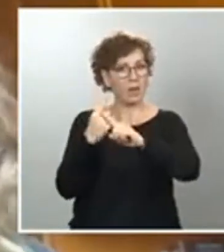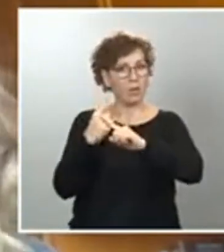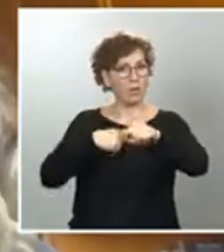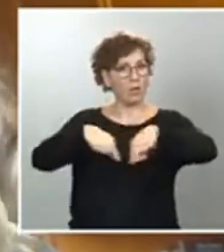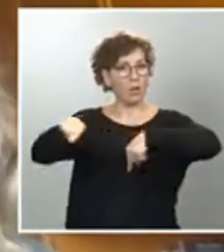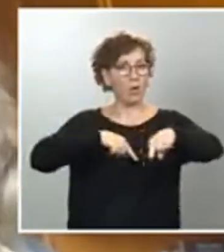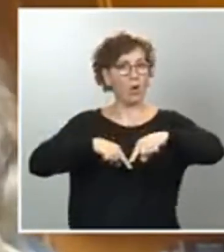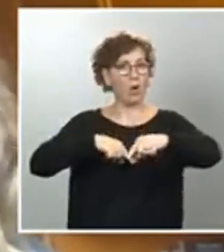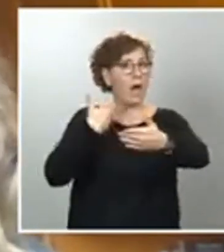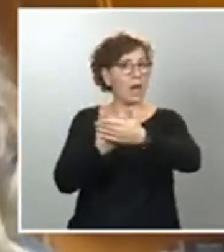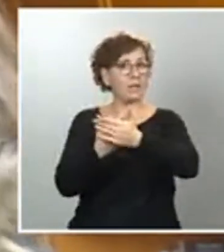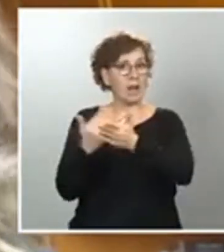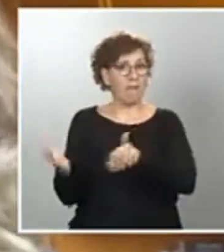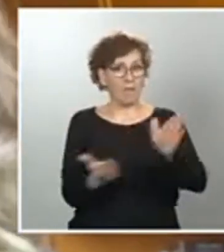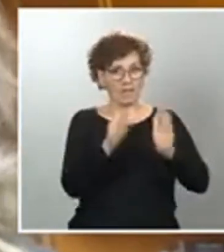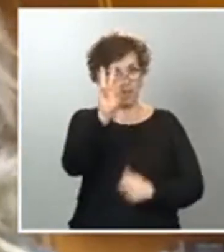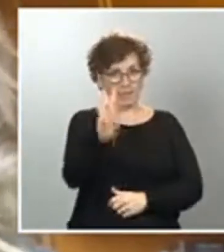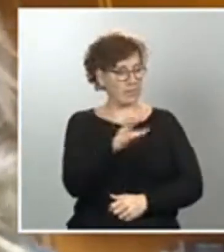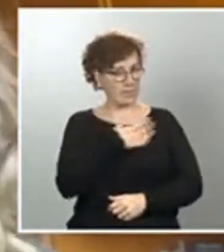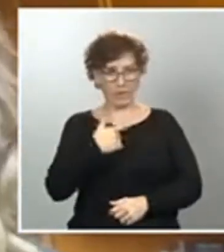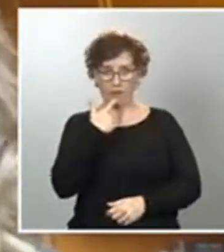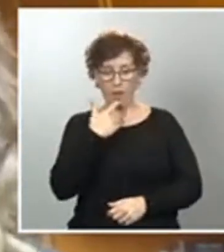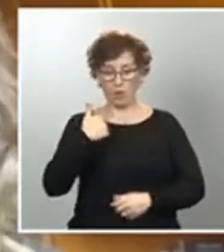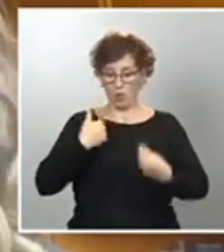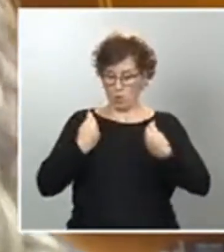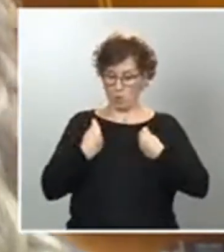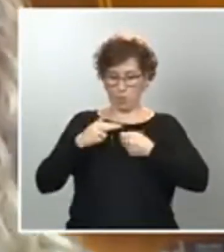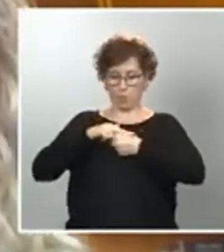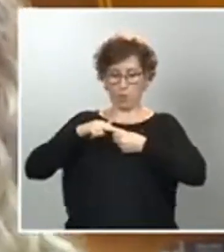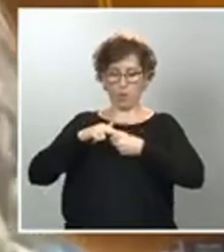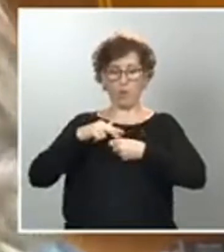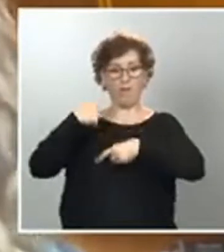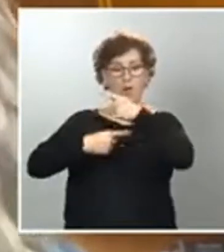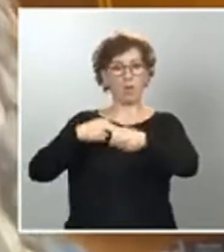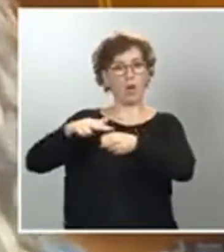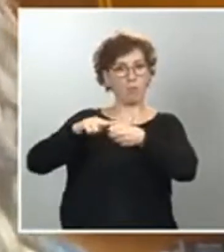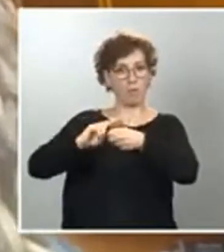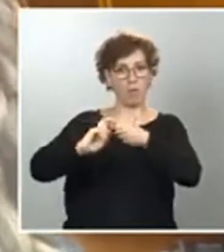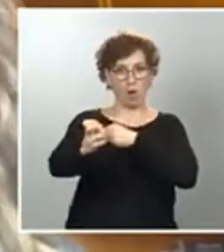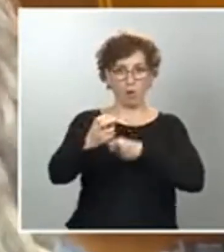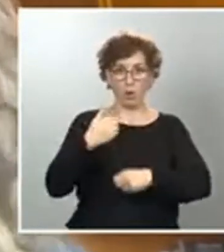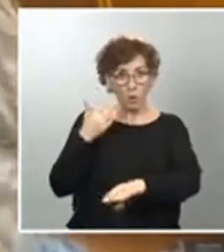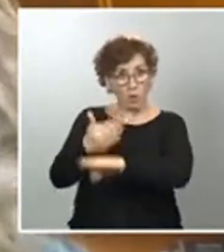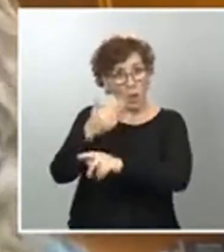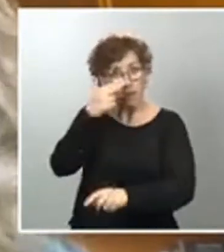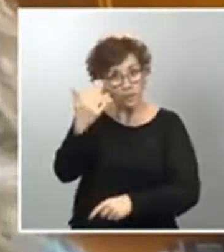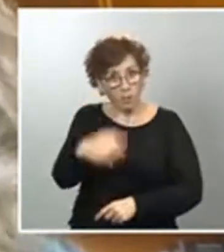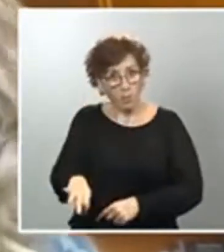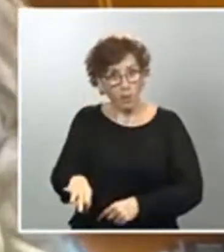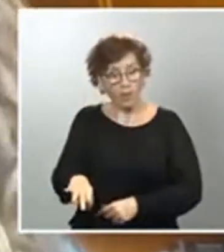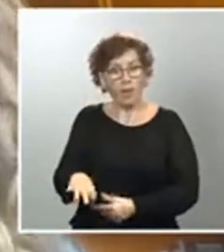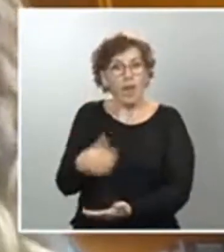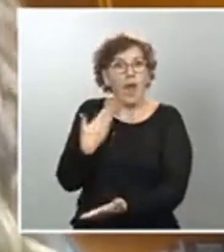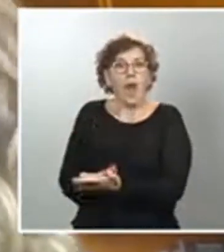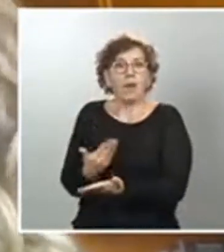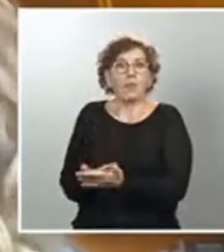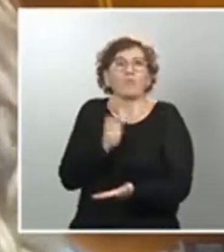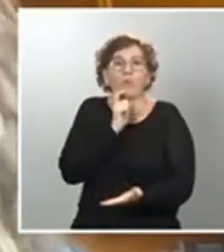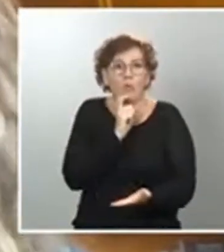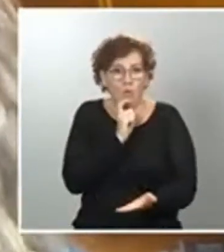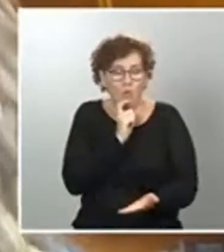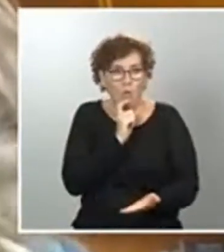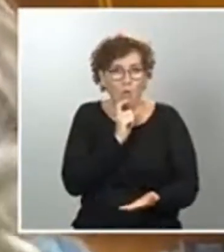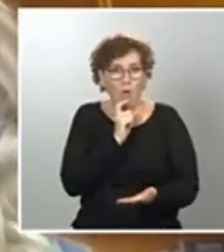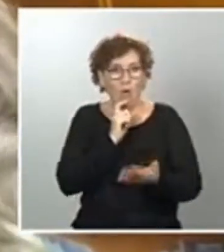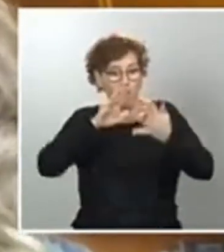tenemos un familiar en otra provincia, podemos acudir a visitarle, ¿en qué argumentación va a tener? Y si va a ser a finales de